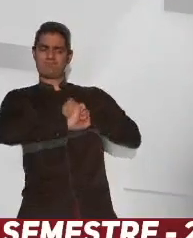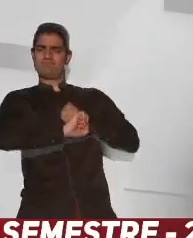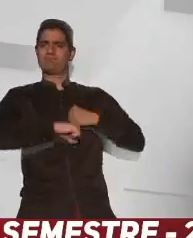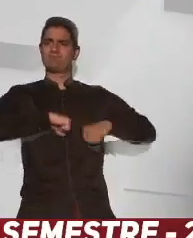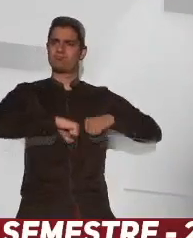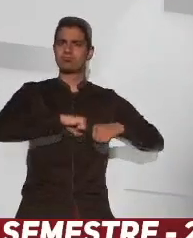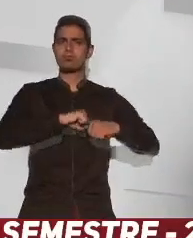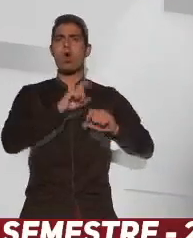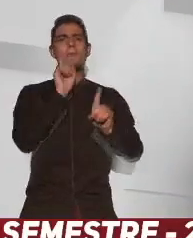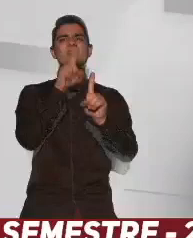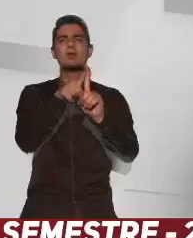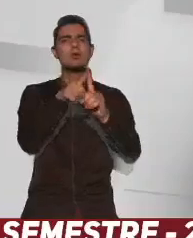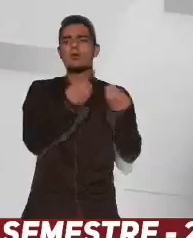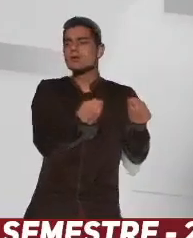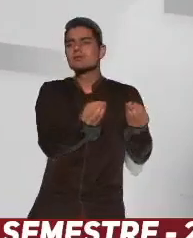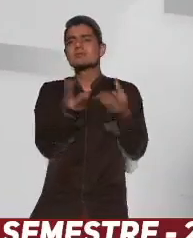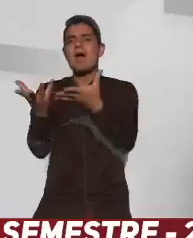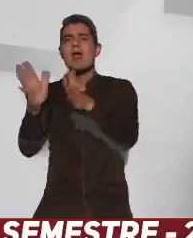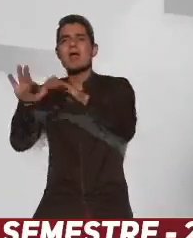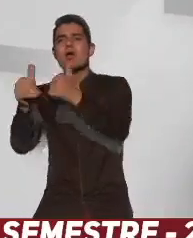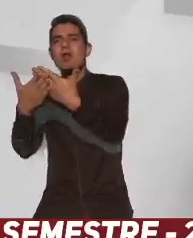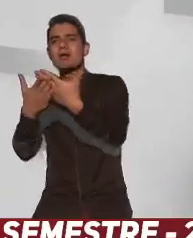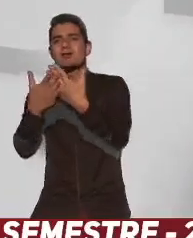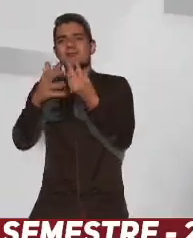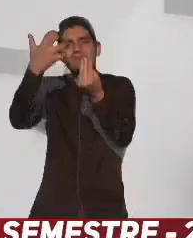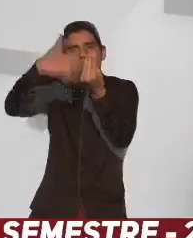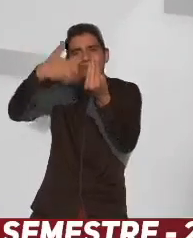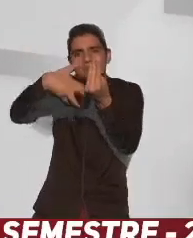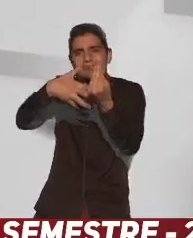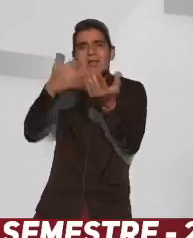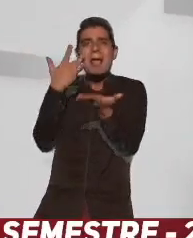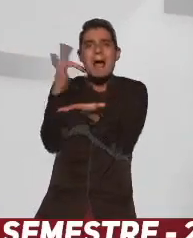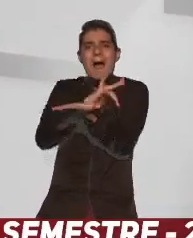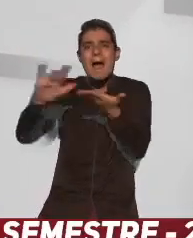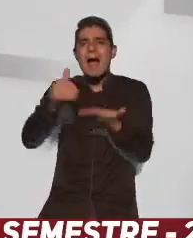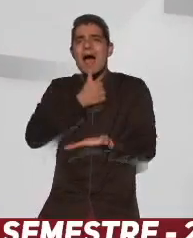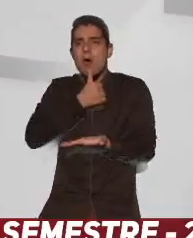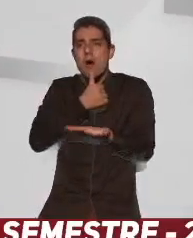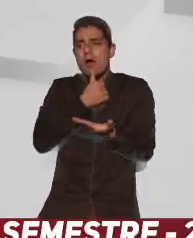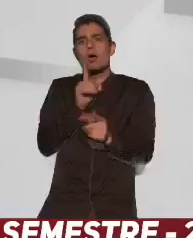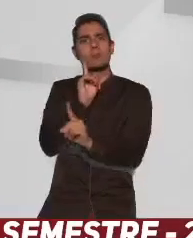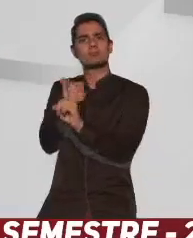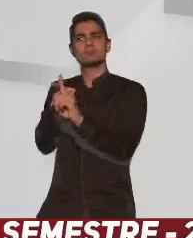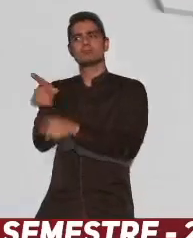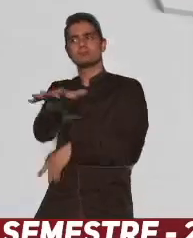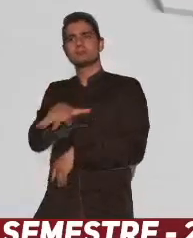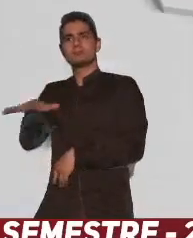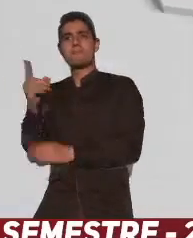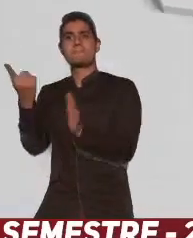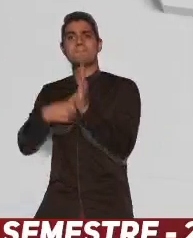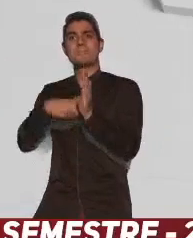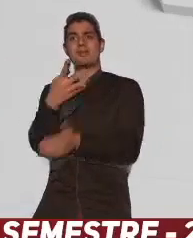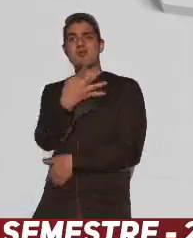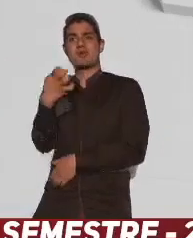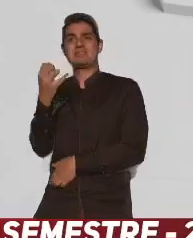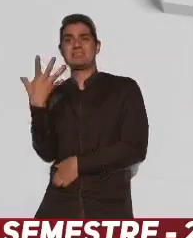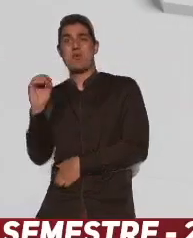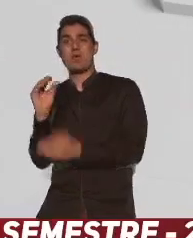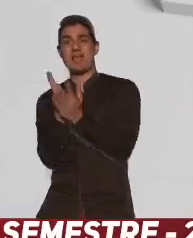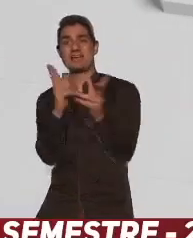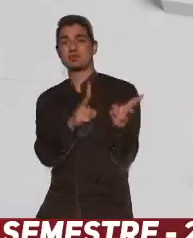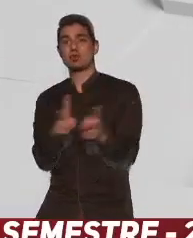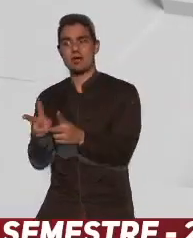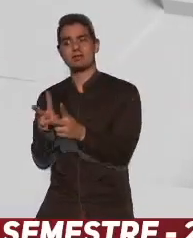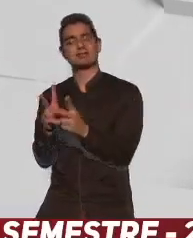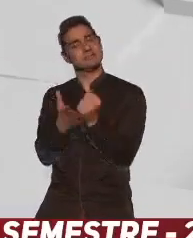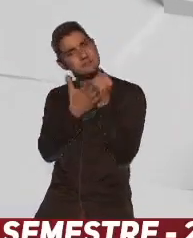de tratamiento de agua potable, beneficiando a más de 1.450 estudiantes del Colegio Magola Hernández Pardo.